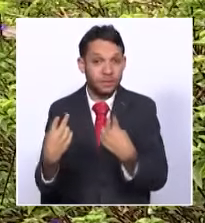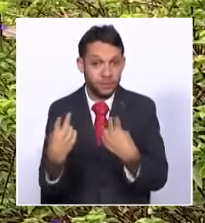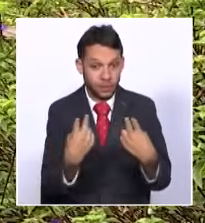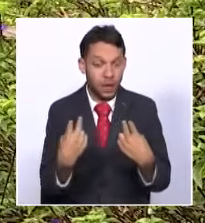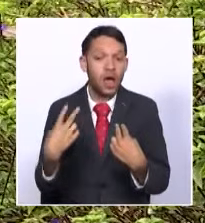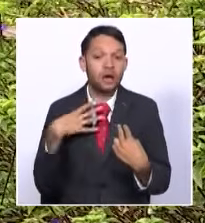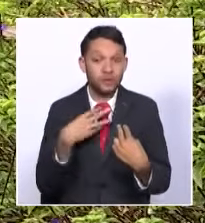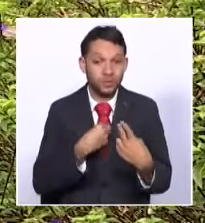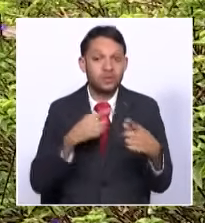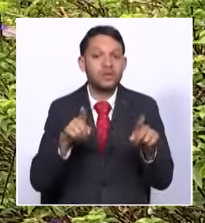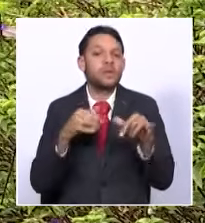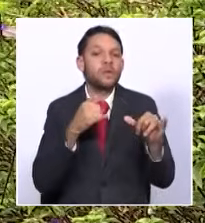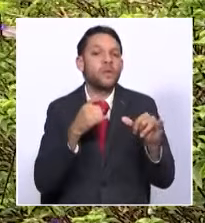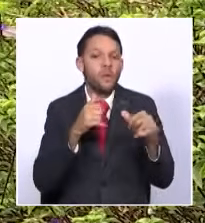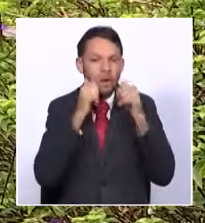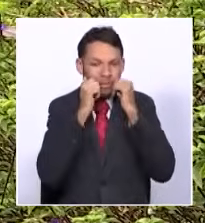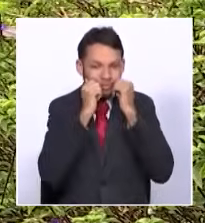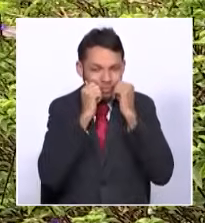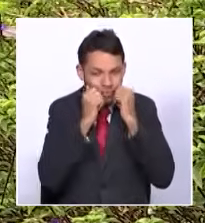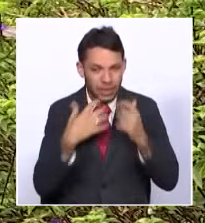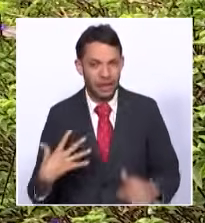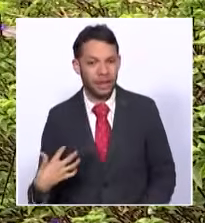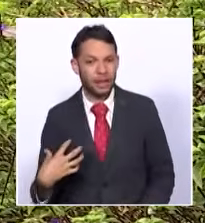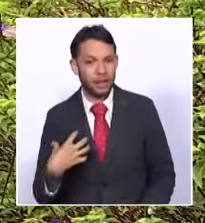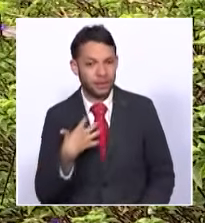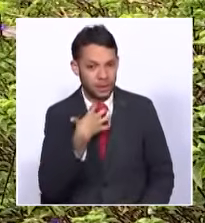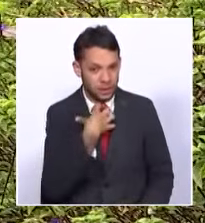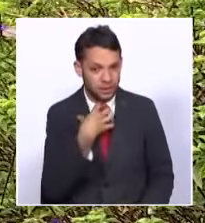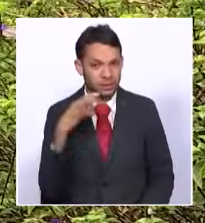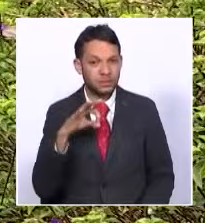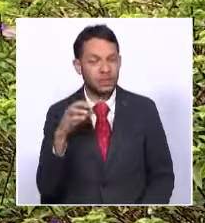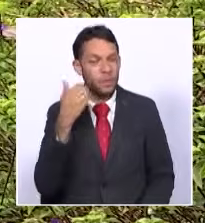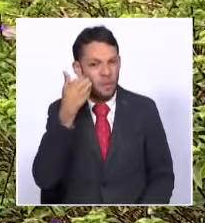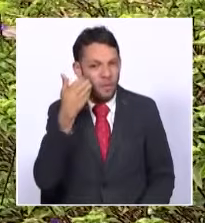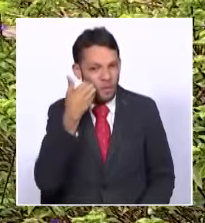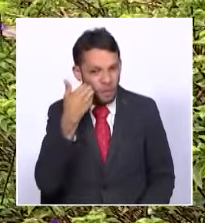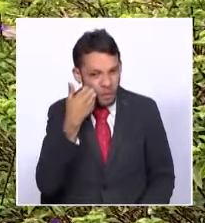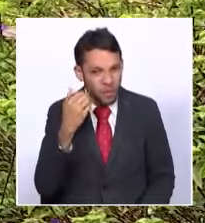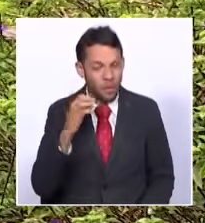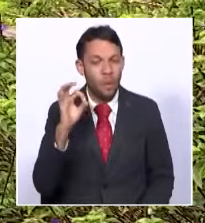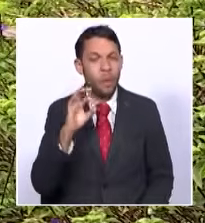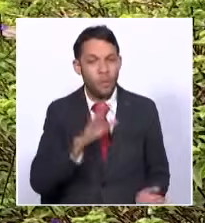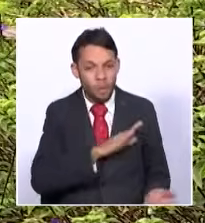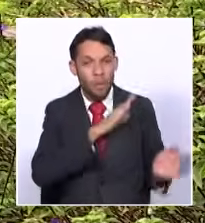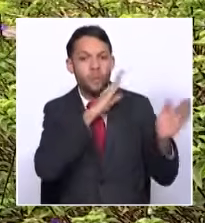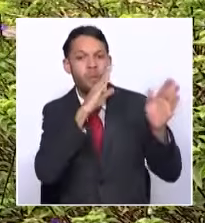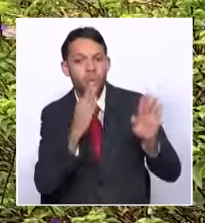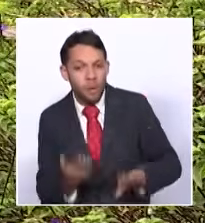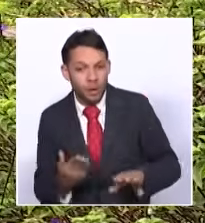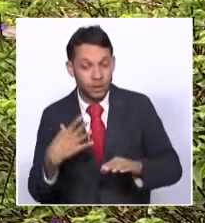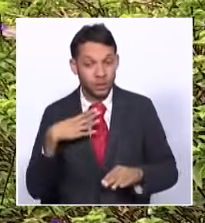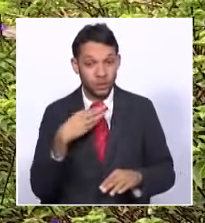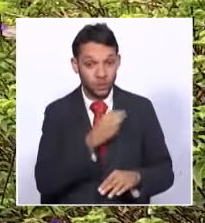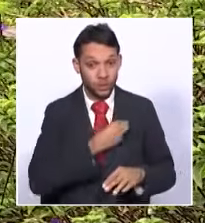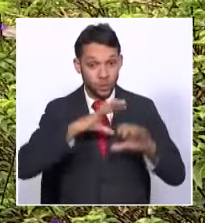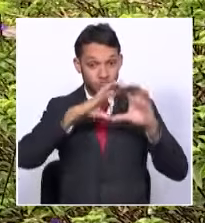pelona, también nos llega el cáncer, también nos llega la enfermedad. ¿Acaso somos seres